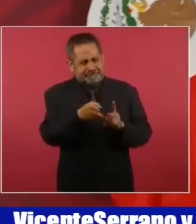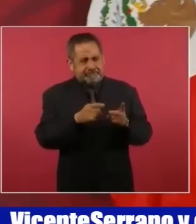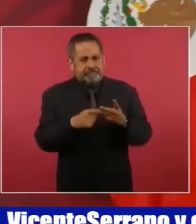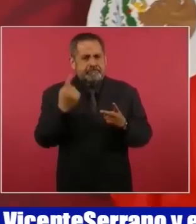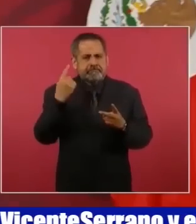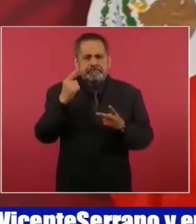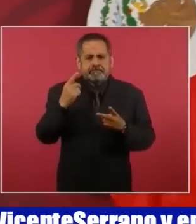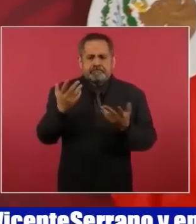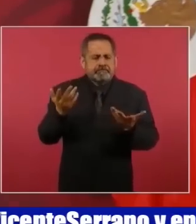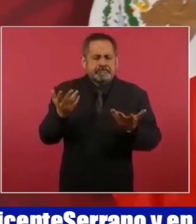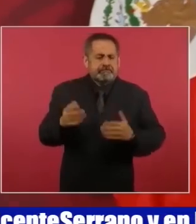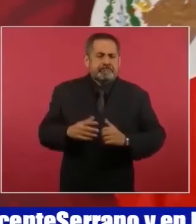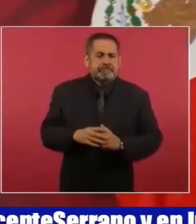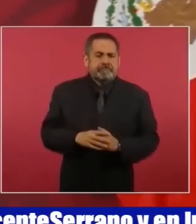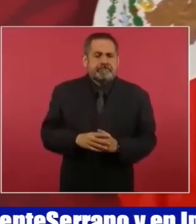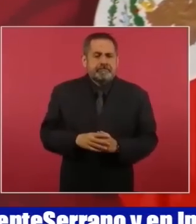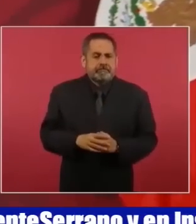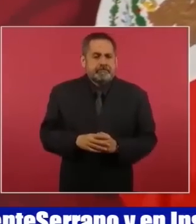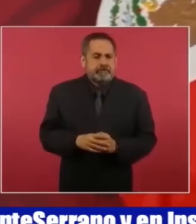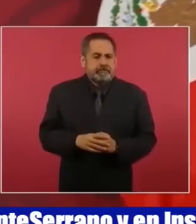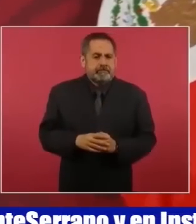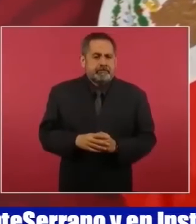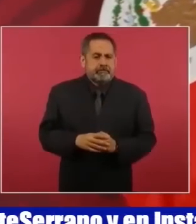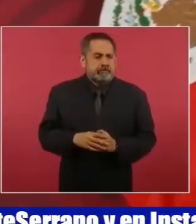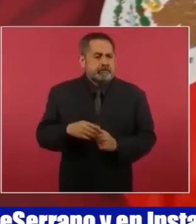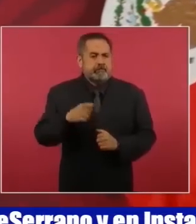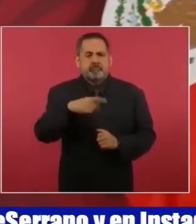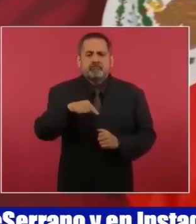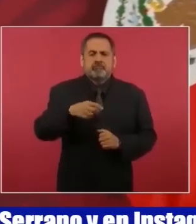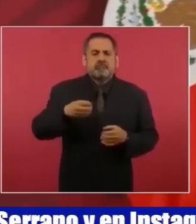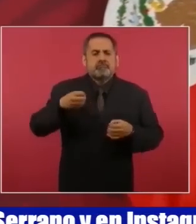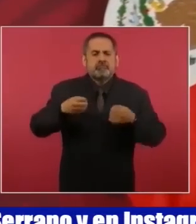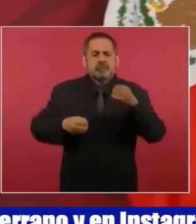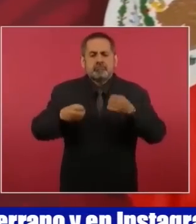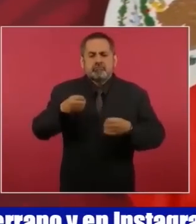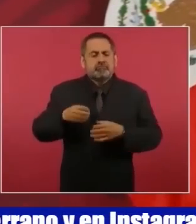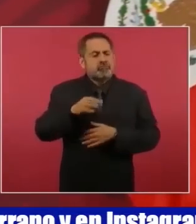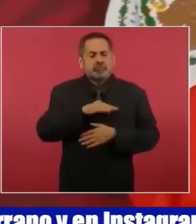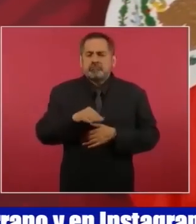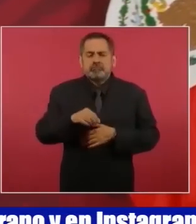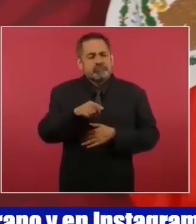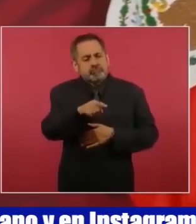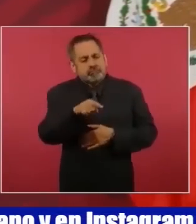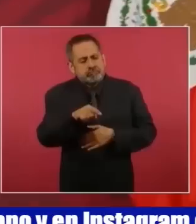para que los jueces puedan dejar en libertad